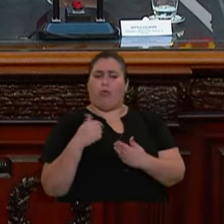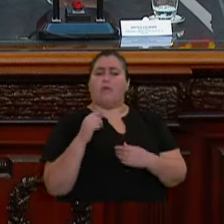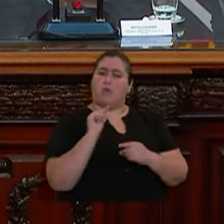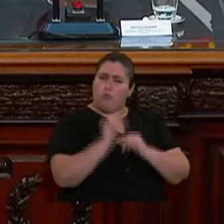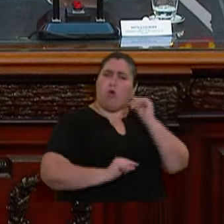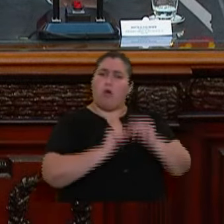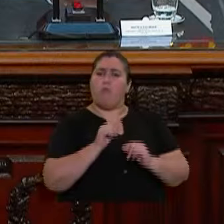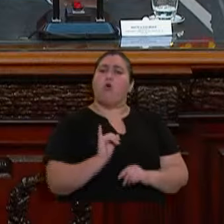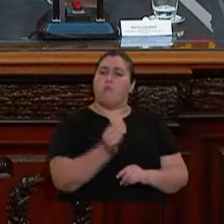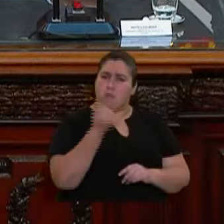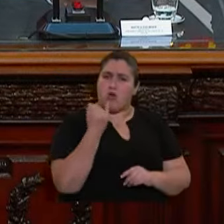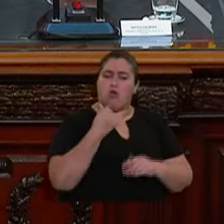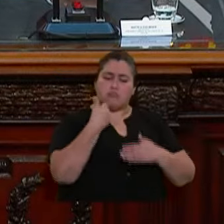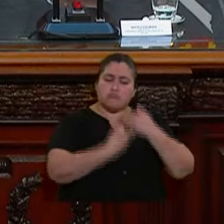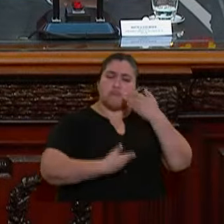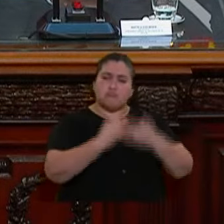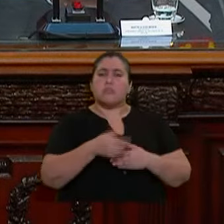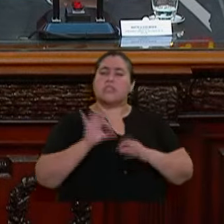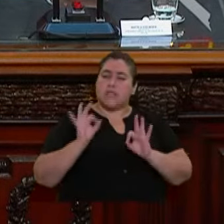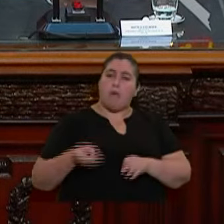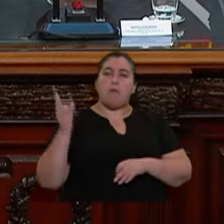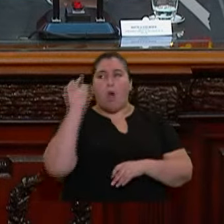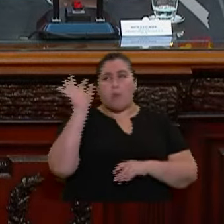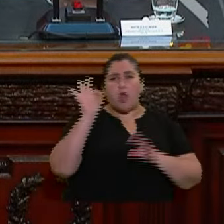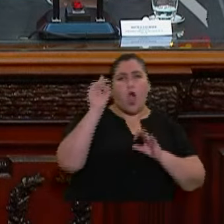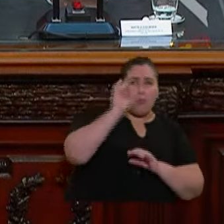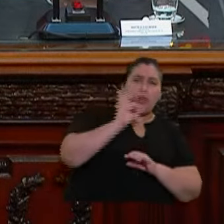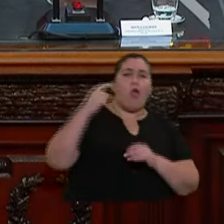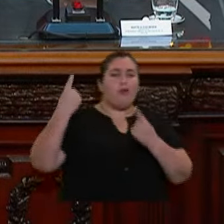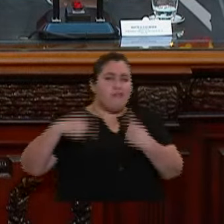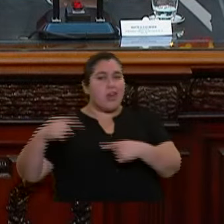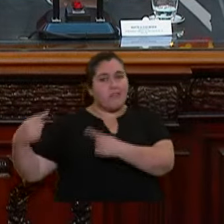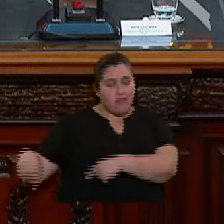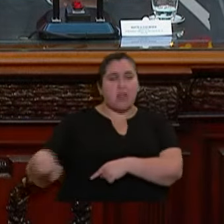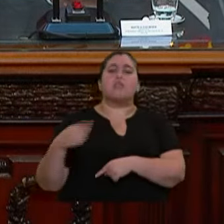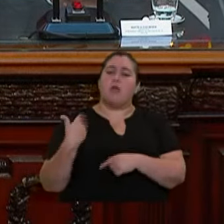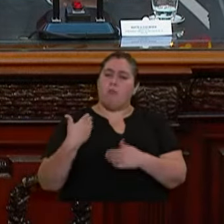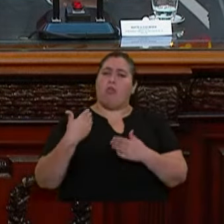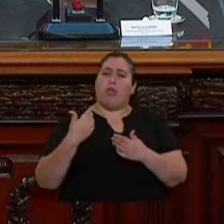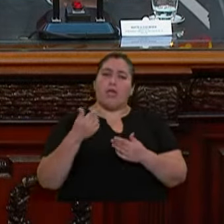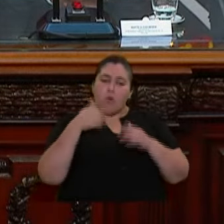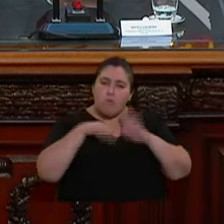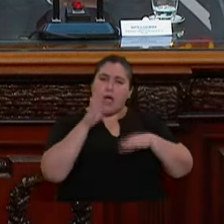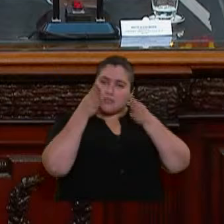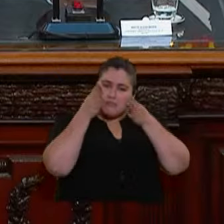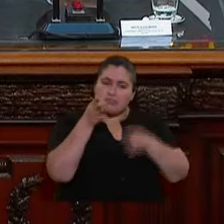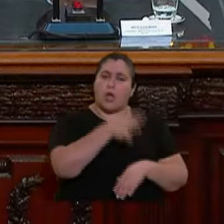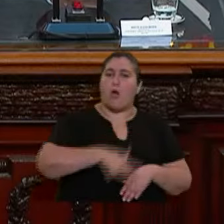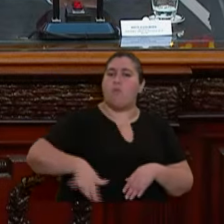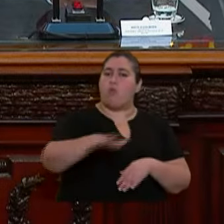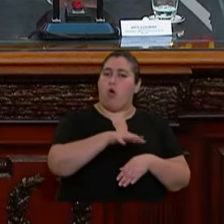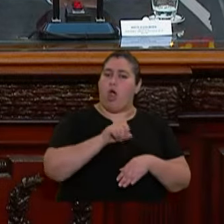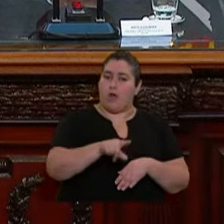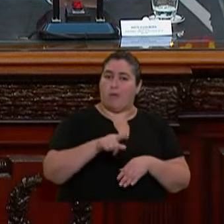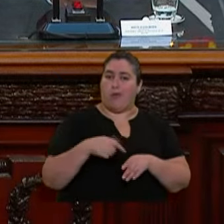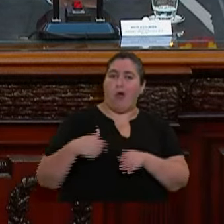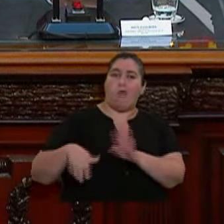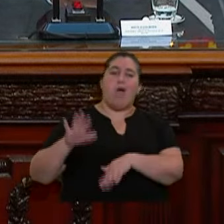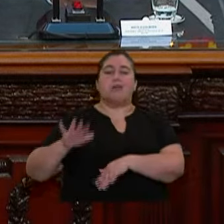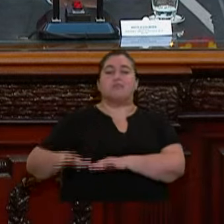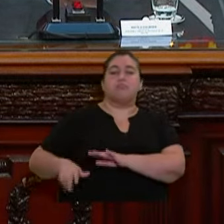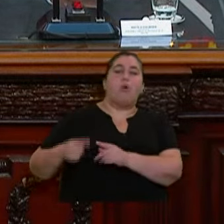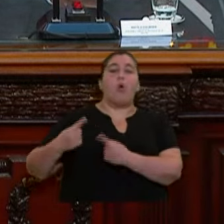que demuestren que a pesar de nuestras diferencias podemos anteponer los intereses de la nación a los miserables intereses